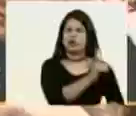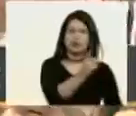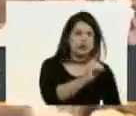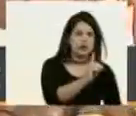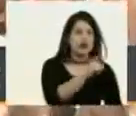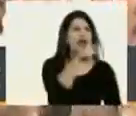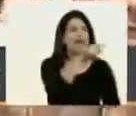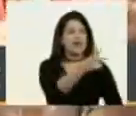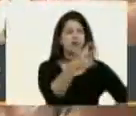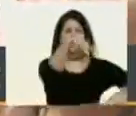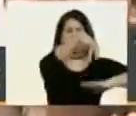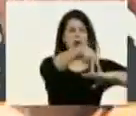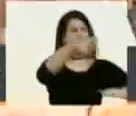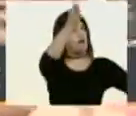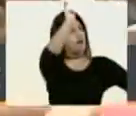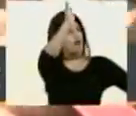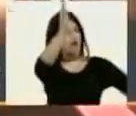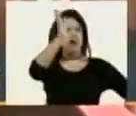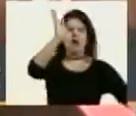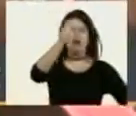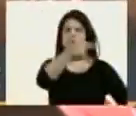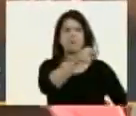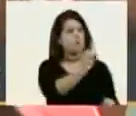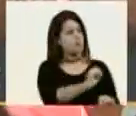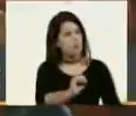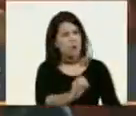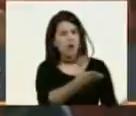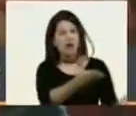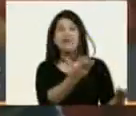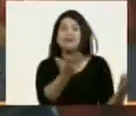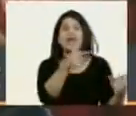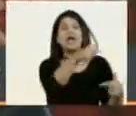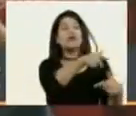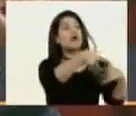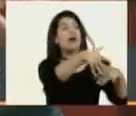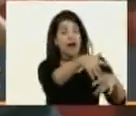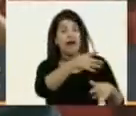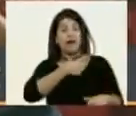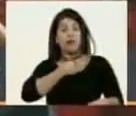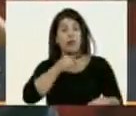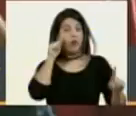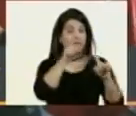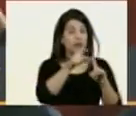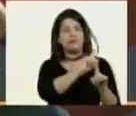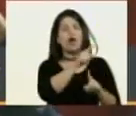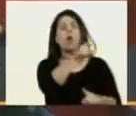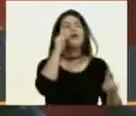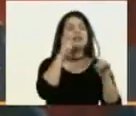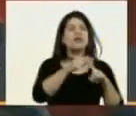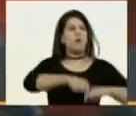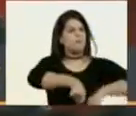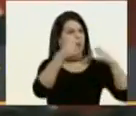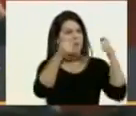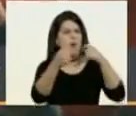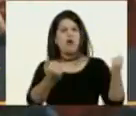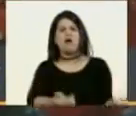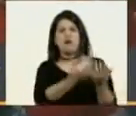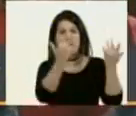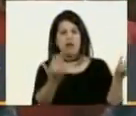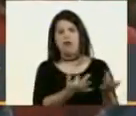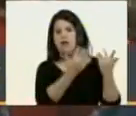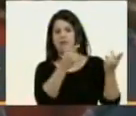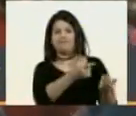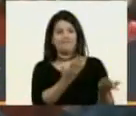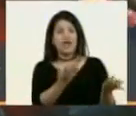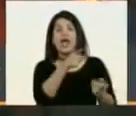a quienes marcharon? No, porque su propuesta no es marchar, su propuesta es generar hechos de violencia, que marquen pues la agenda. ¿La agenda cuál es?